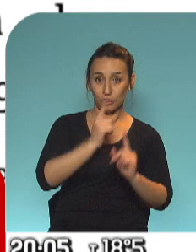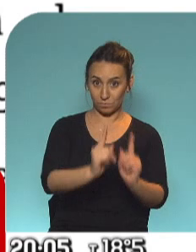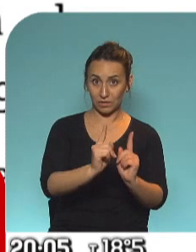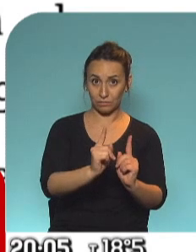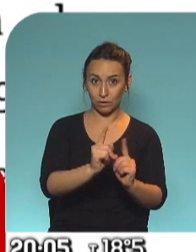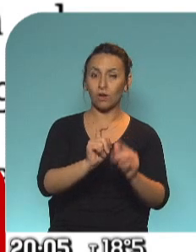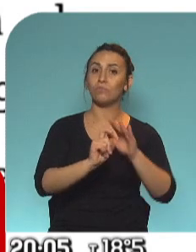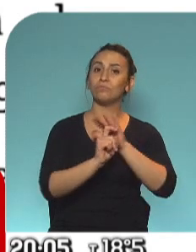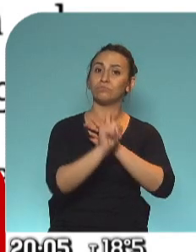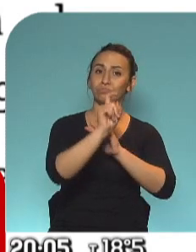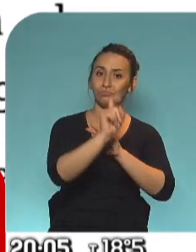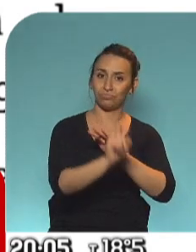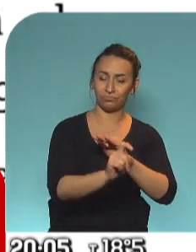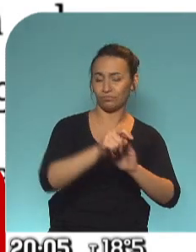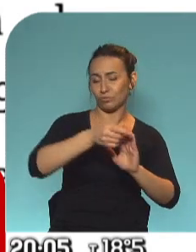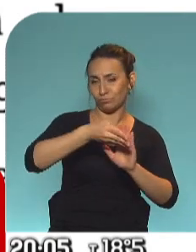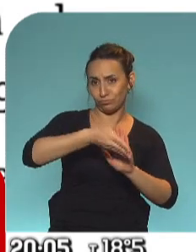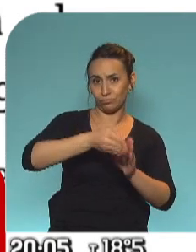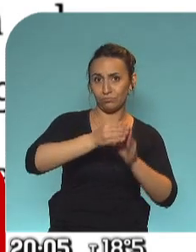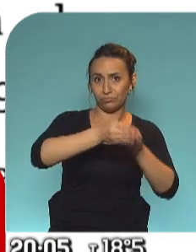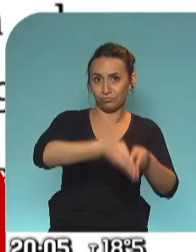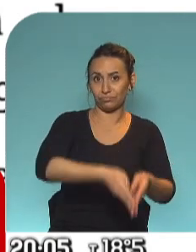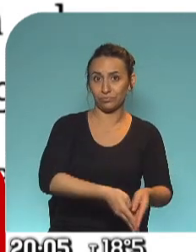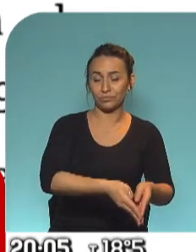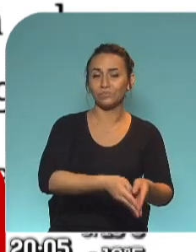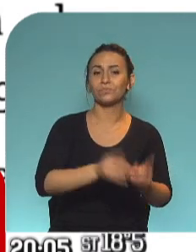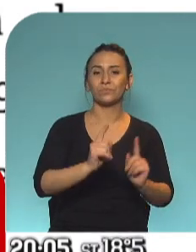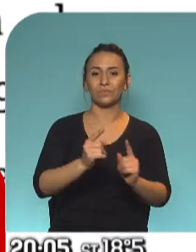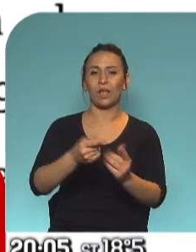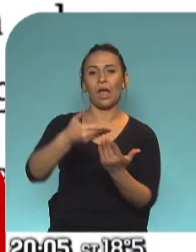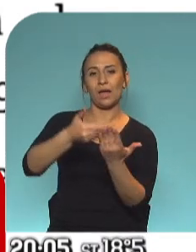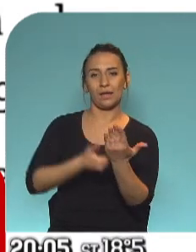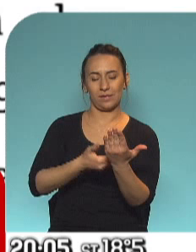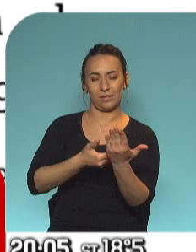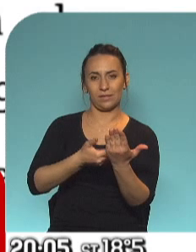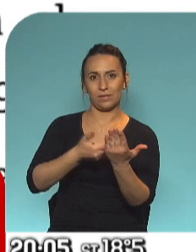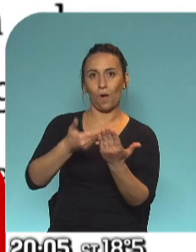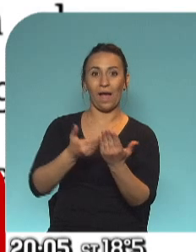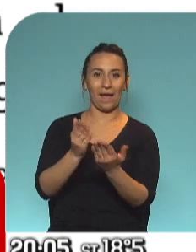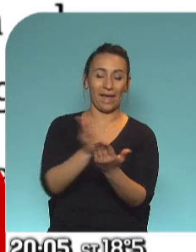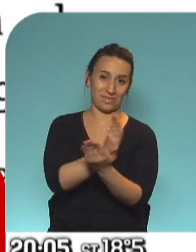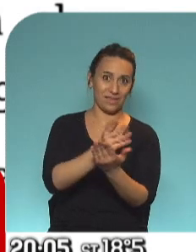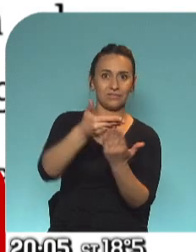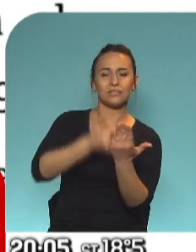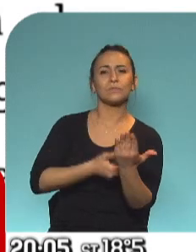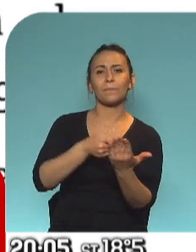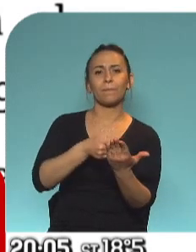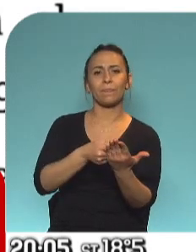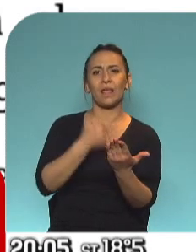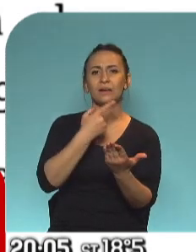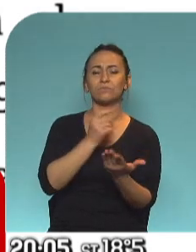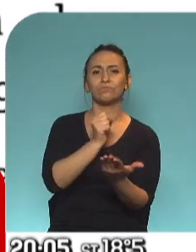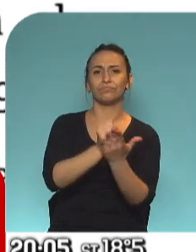el hundimiento del Ara San Juan. Allí en la página anterior veíamos lo que está caratulada como producción